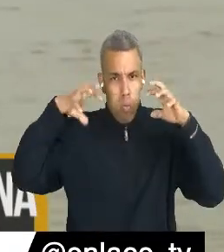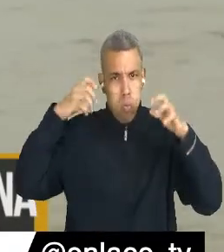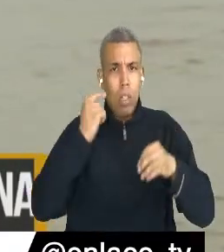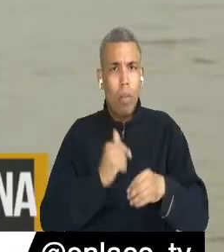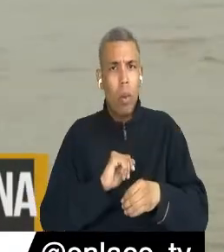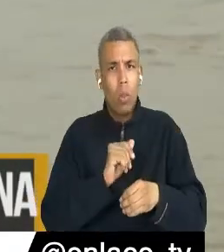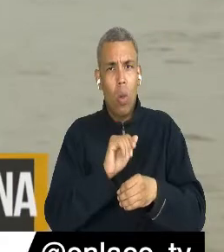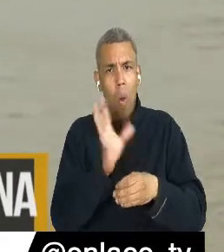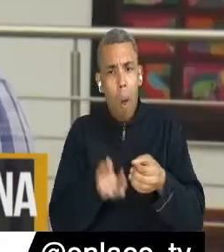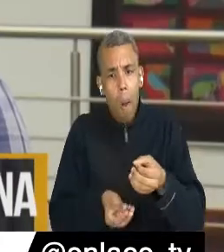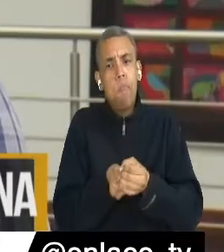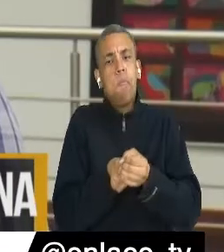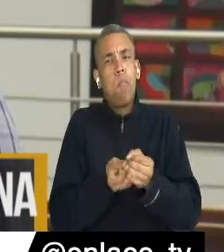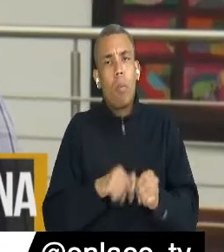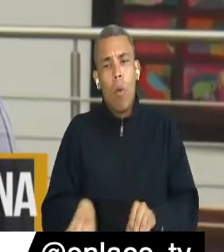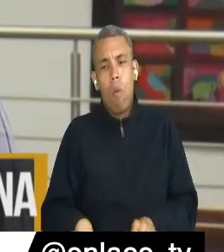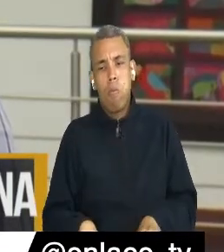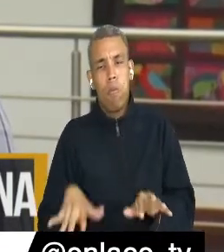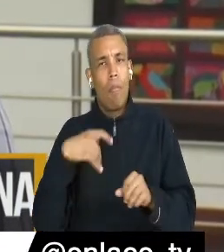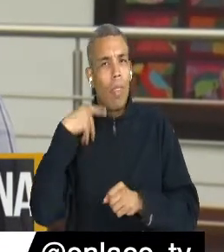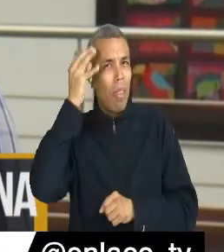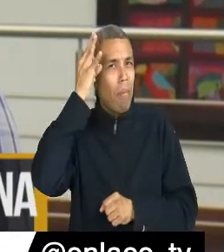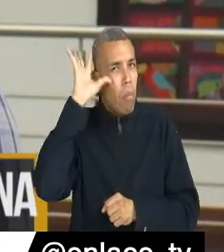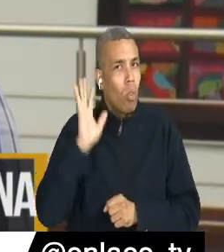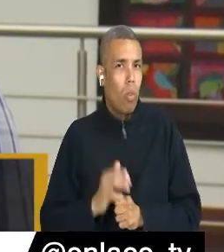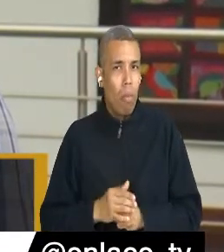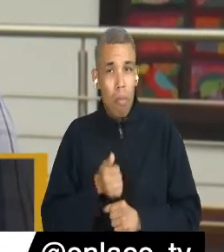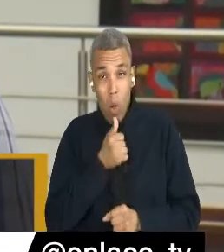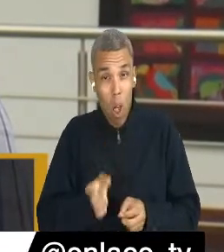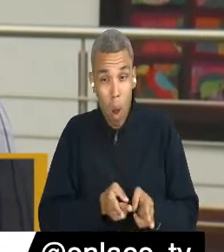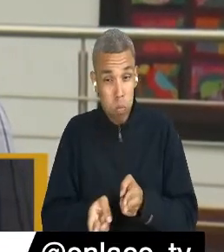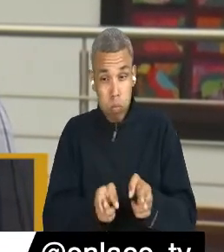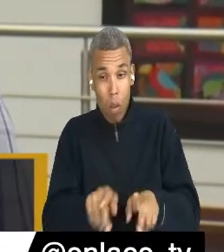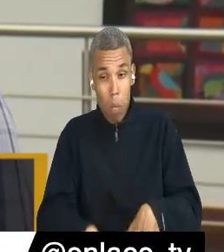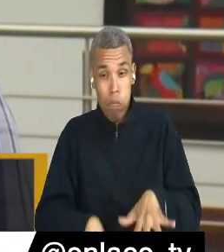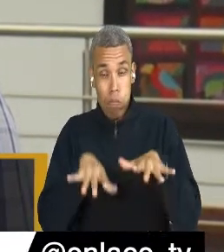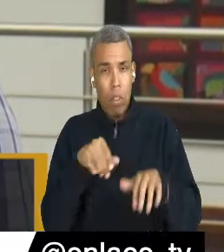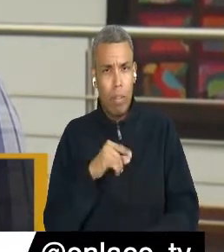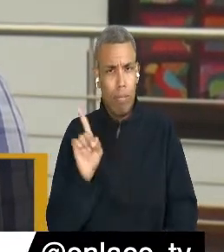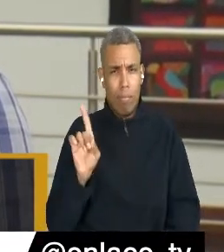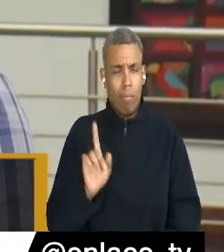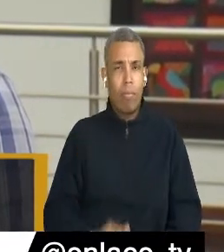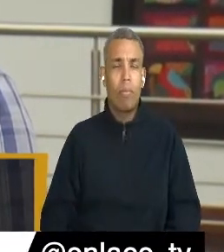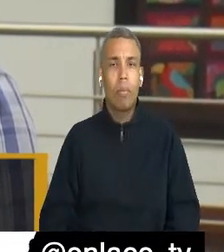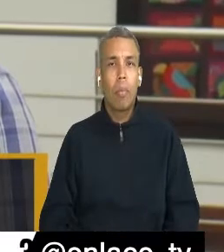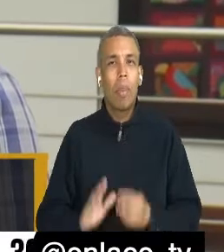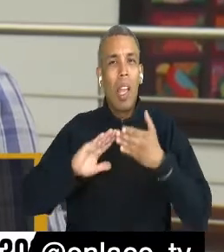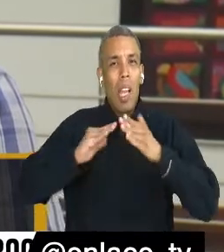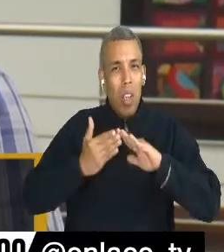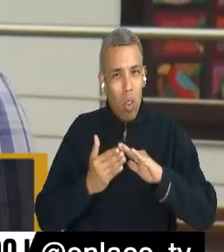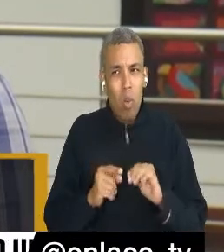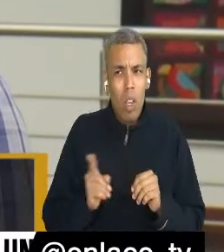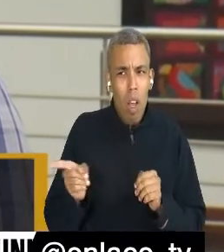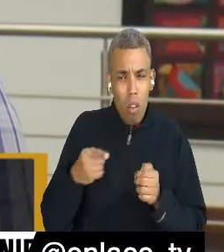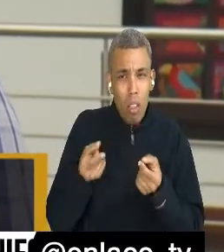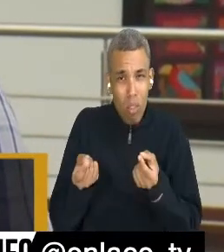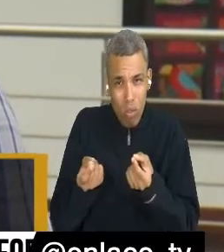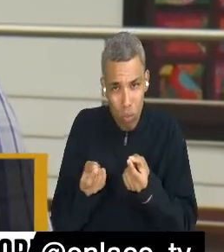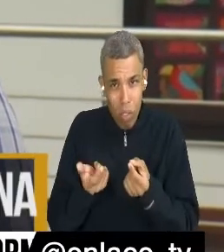la comunidad? Bueno, a la comunidad que vive cerca de los ríos, estar muy pendientes,